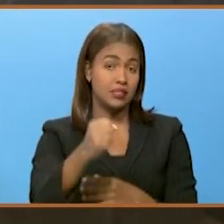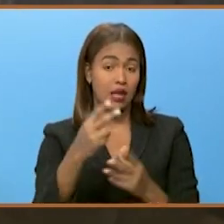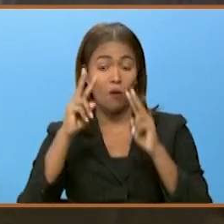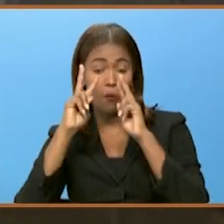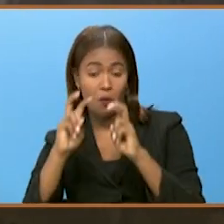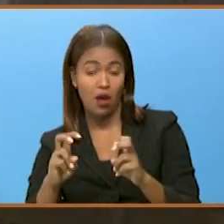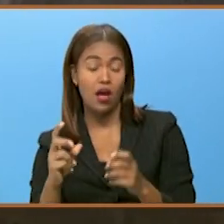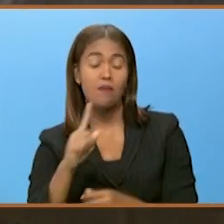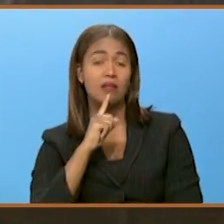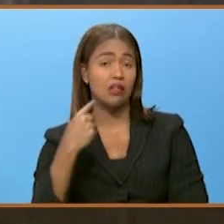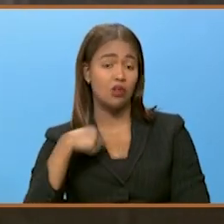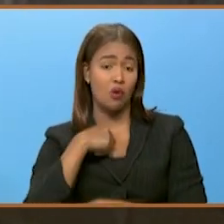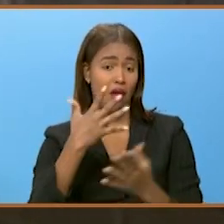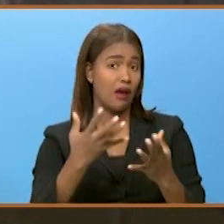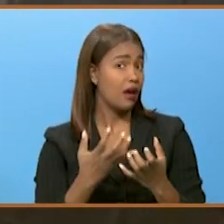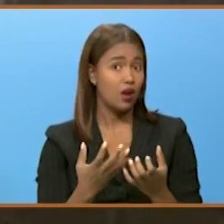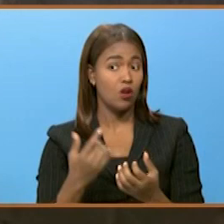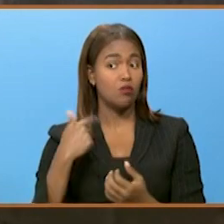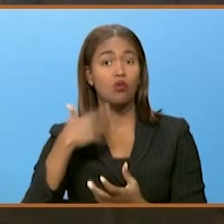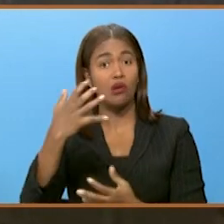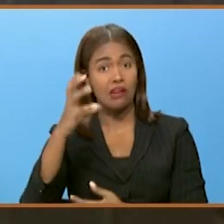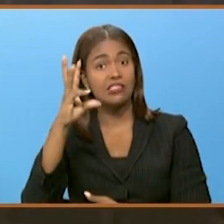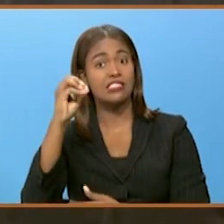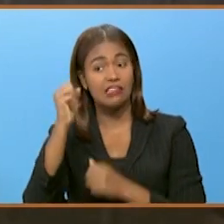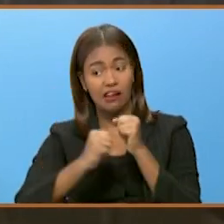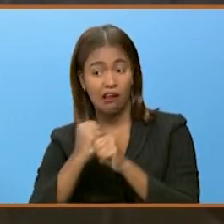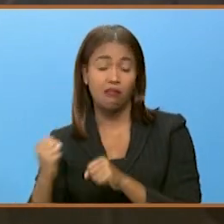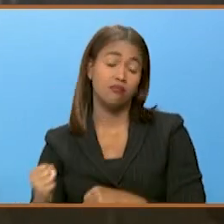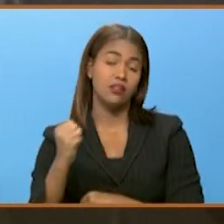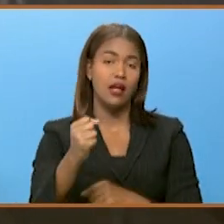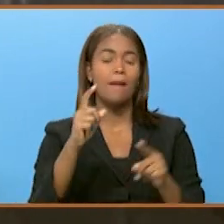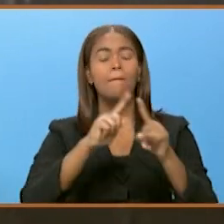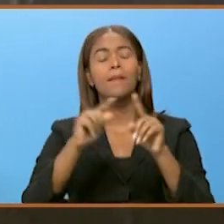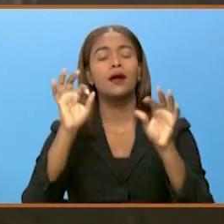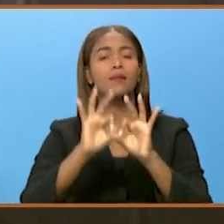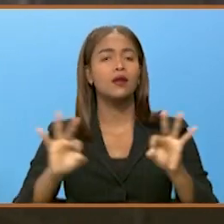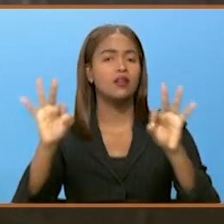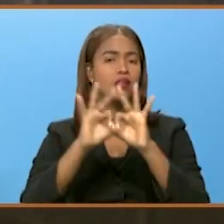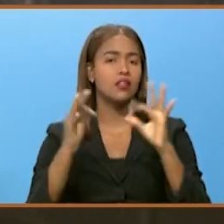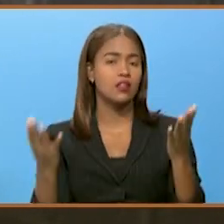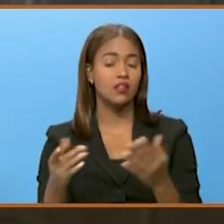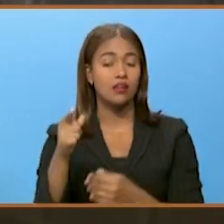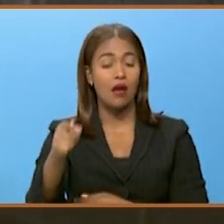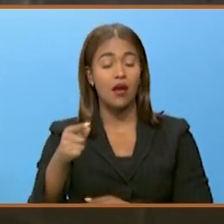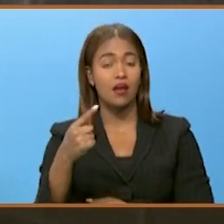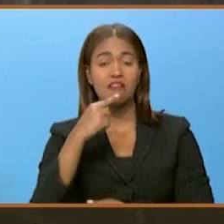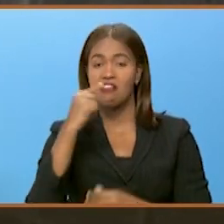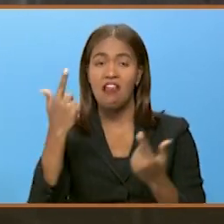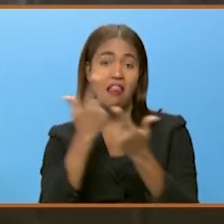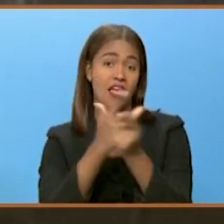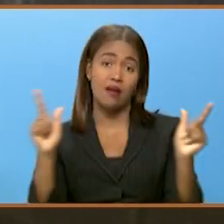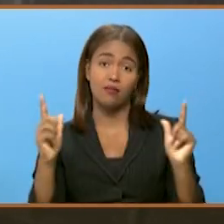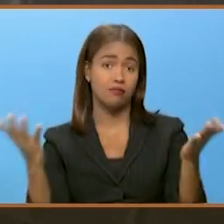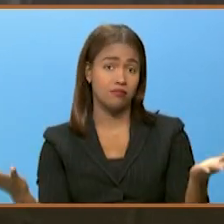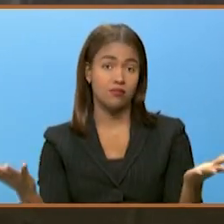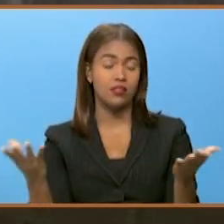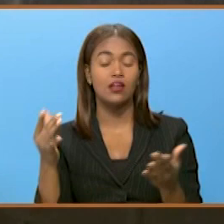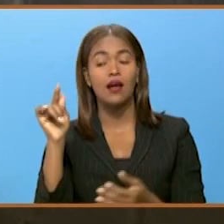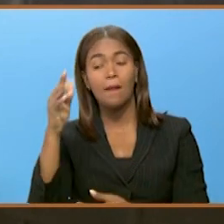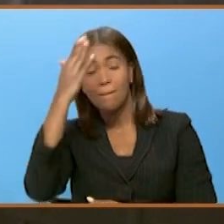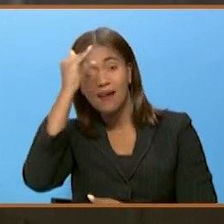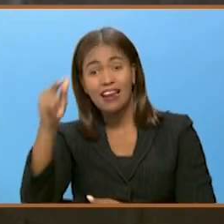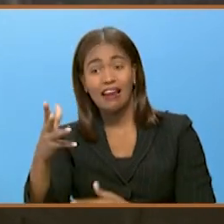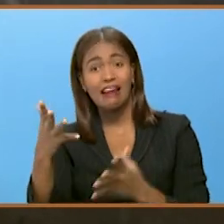nosotros queremos, porque por mí que le echen 60 años, pero lo importante es que no está libre, porque él